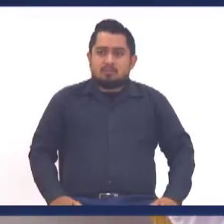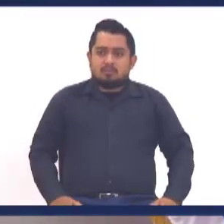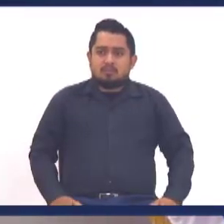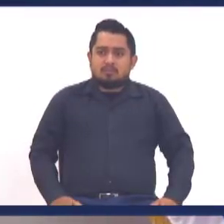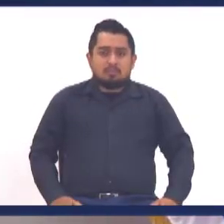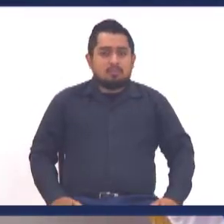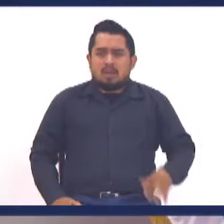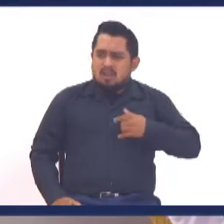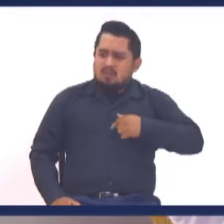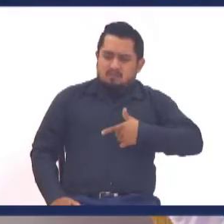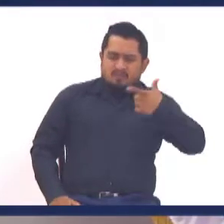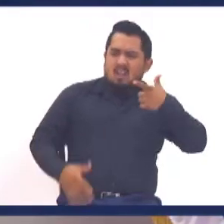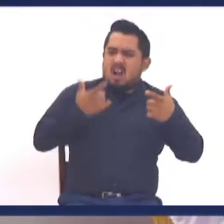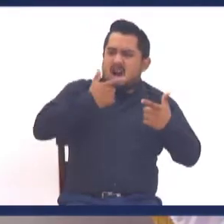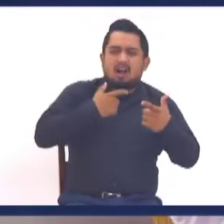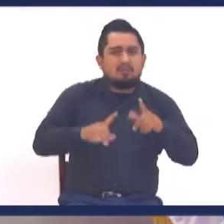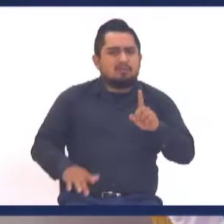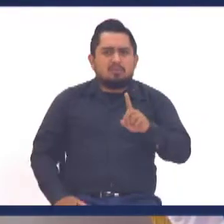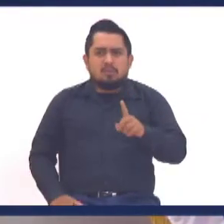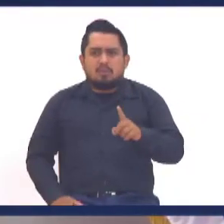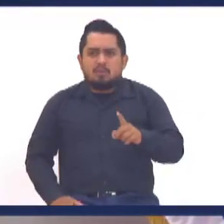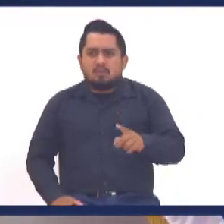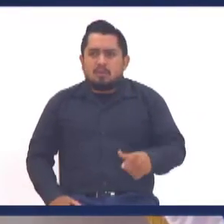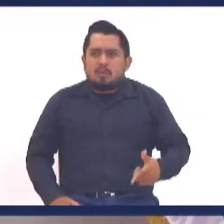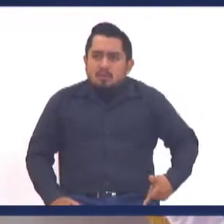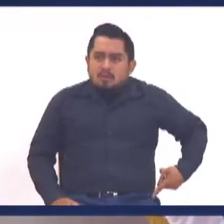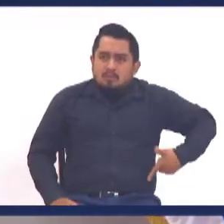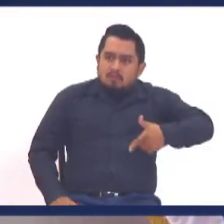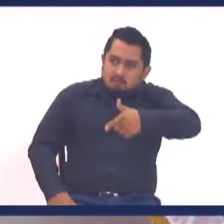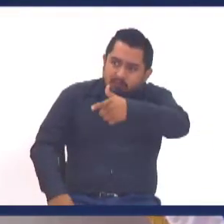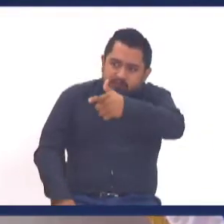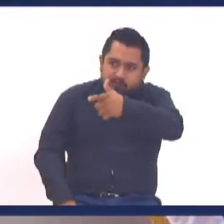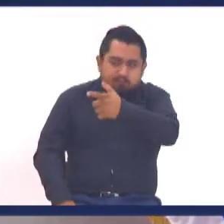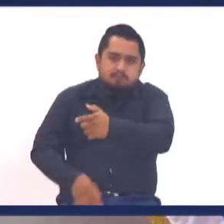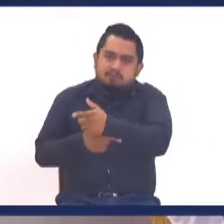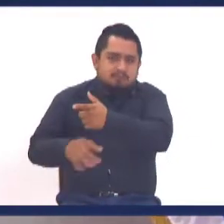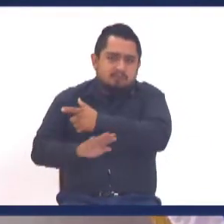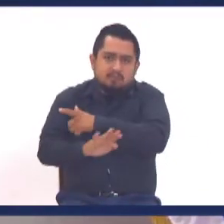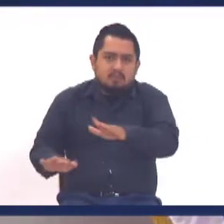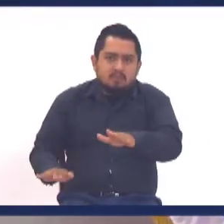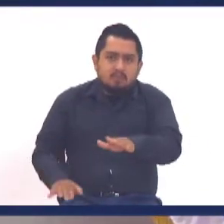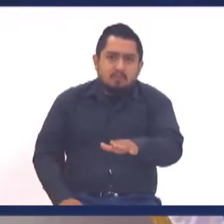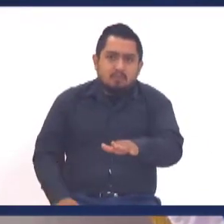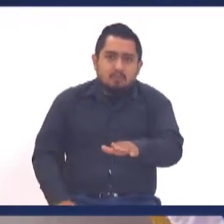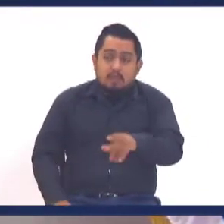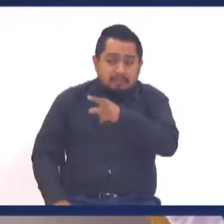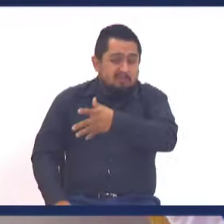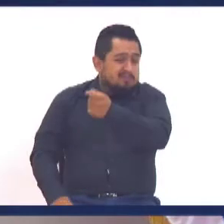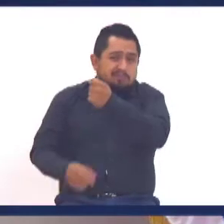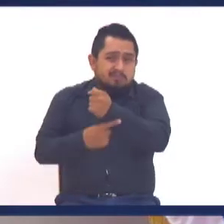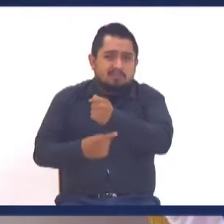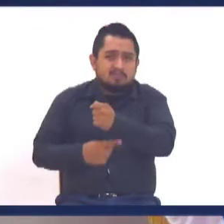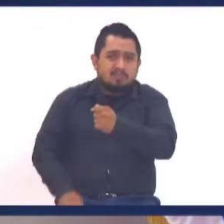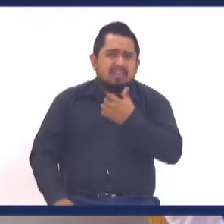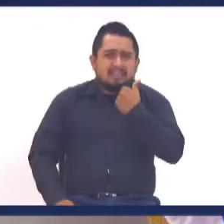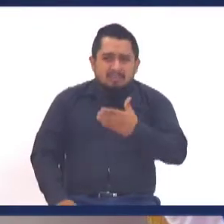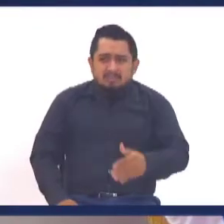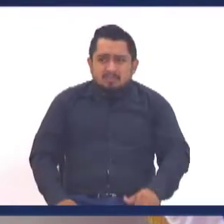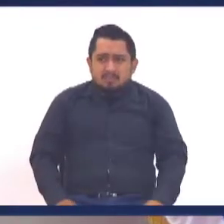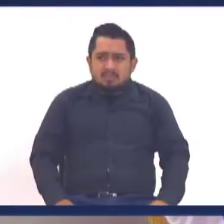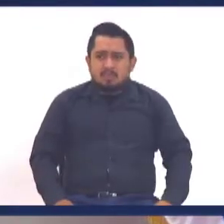decir jajaja usted sabe que una vez desenfundó el arma esa cosa tiene que terminar lo que estás y eso no debe de ser y que sucedió